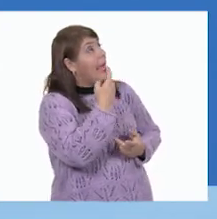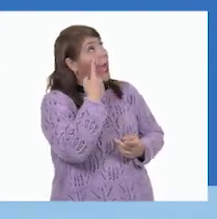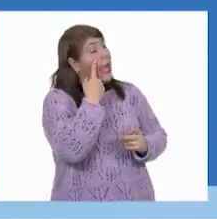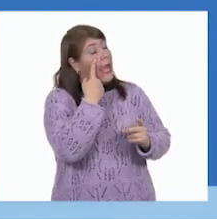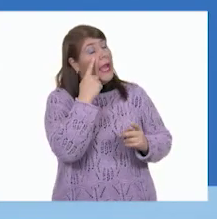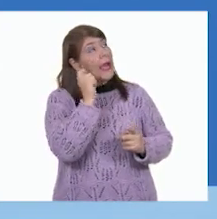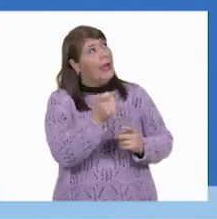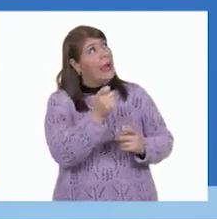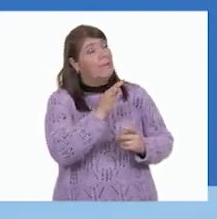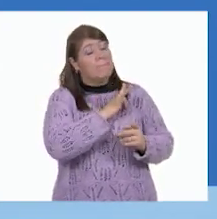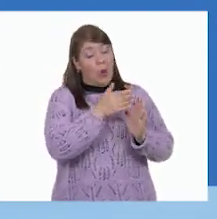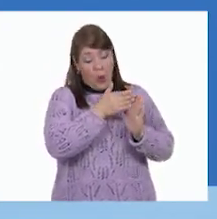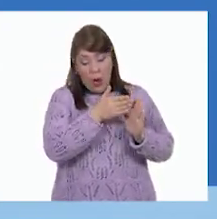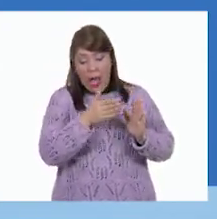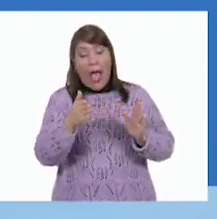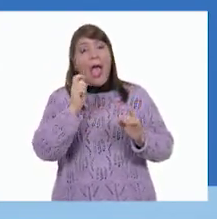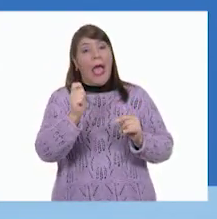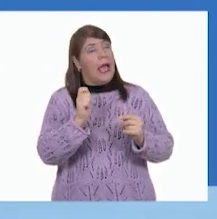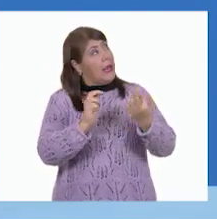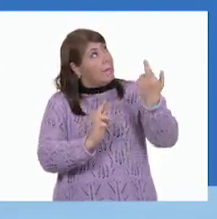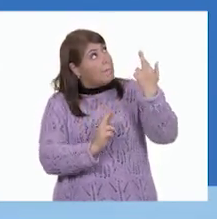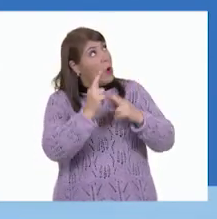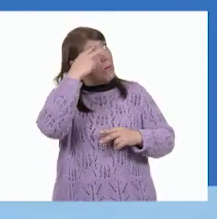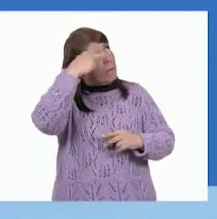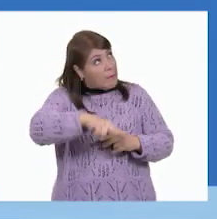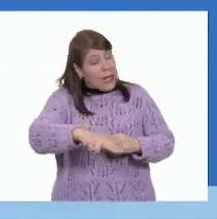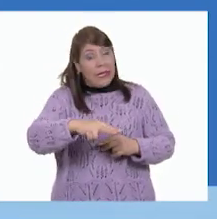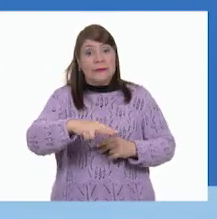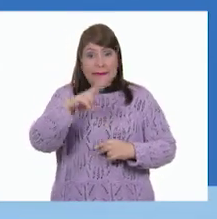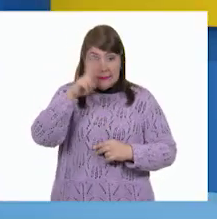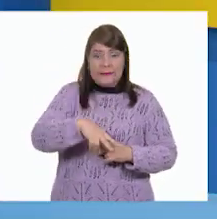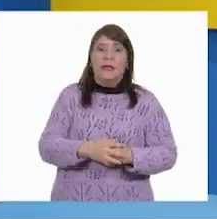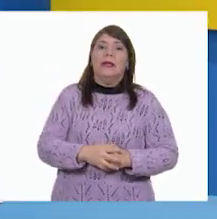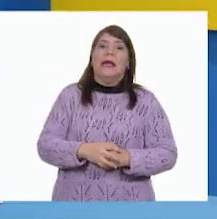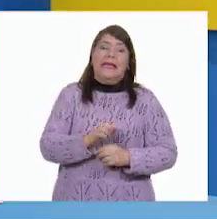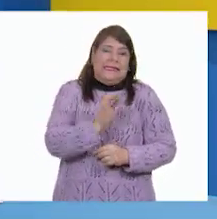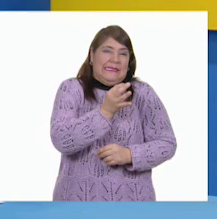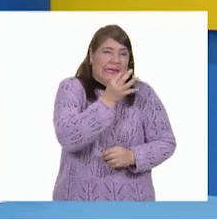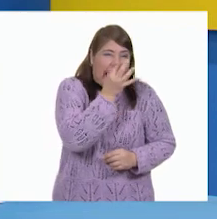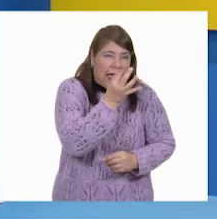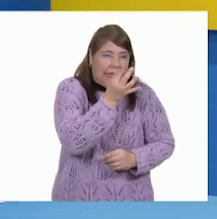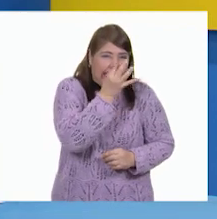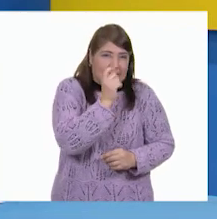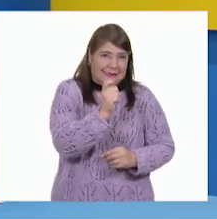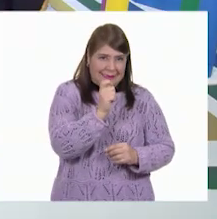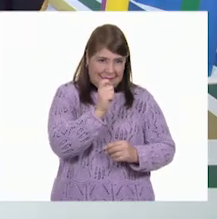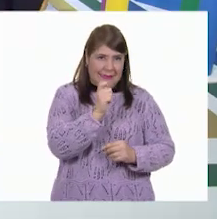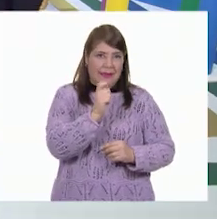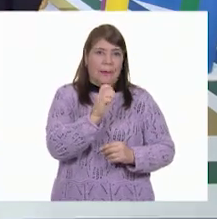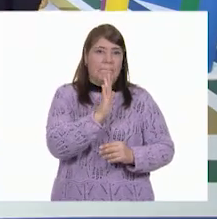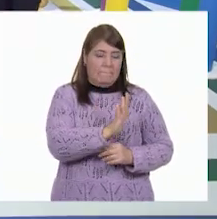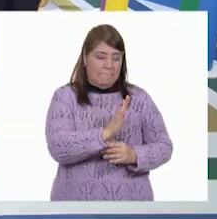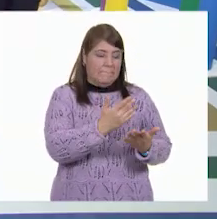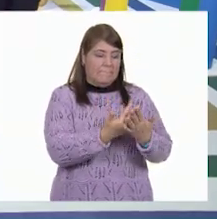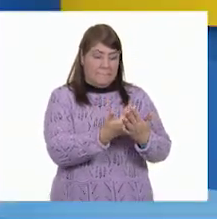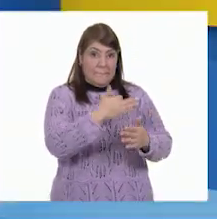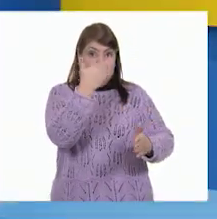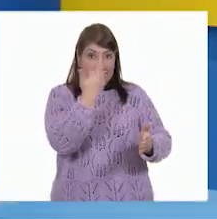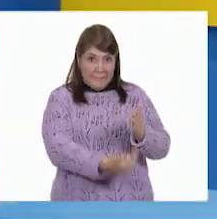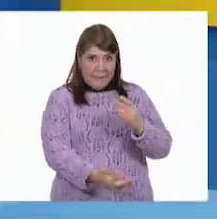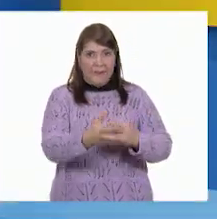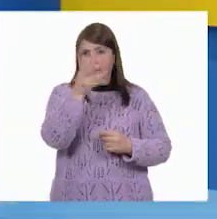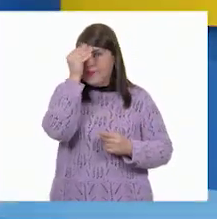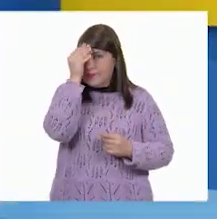a la Revolución Mexicana, ¿no? Casi, Ton, ya casi. Todavía nos falta